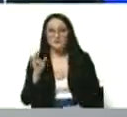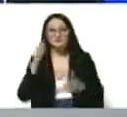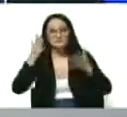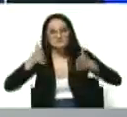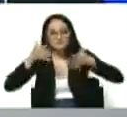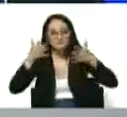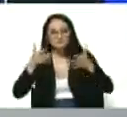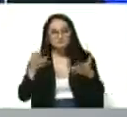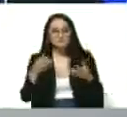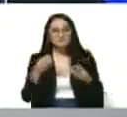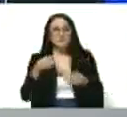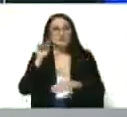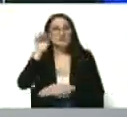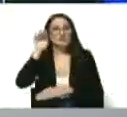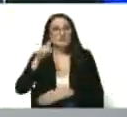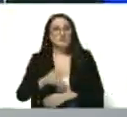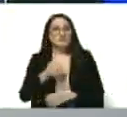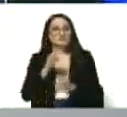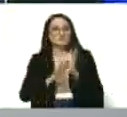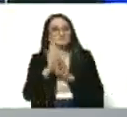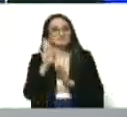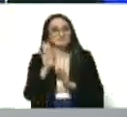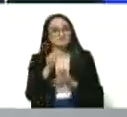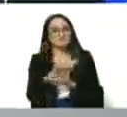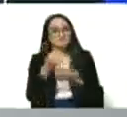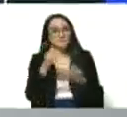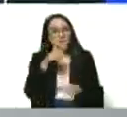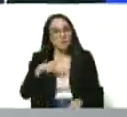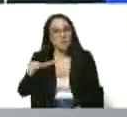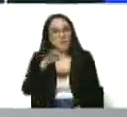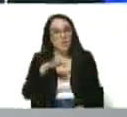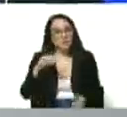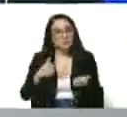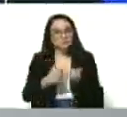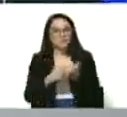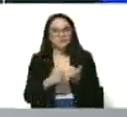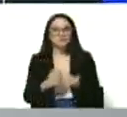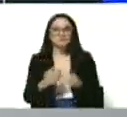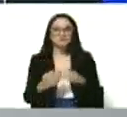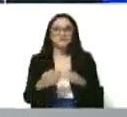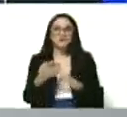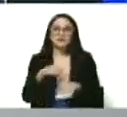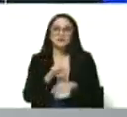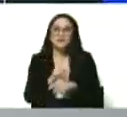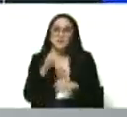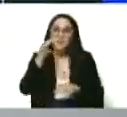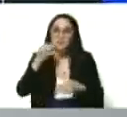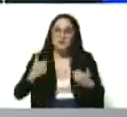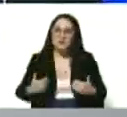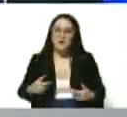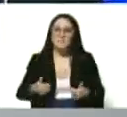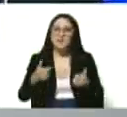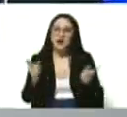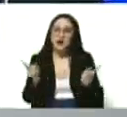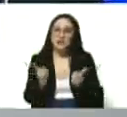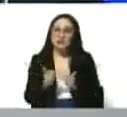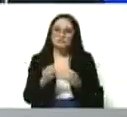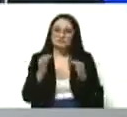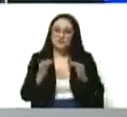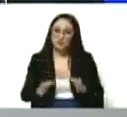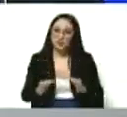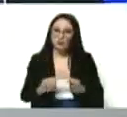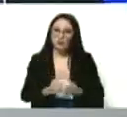a construir un futuro más próspero para nuestros pueblos, sobre la base de los principios de una humanidad más justa, un